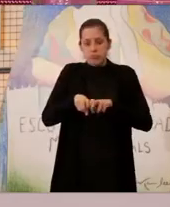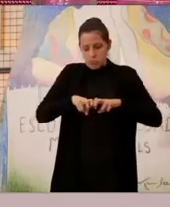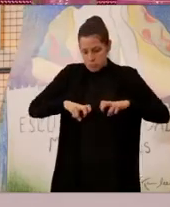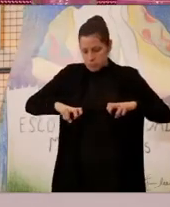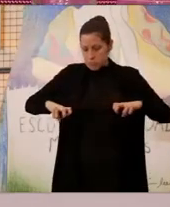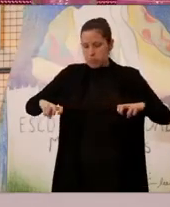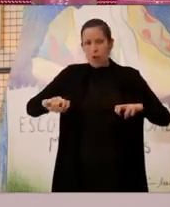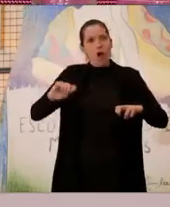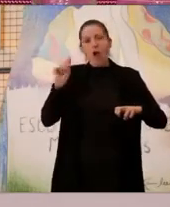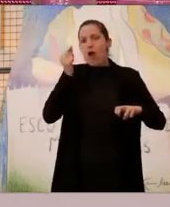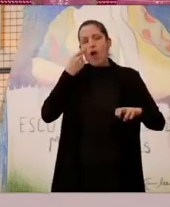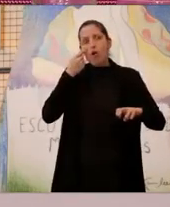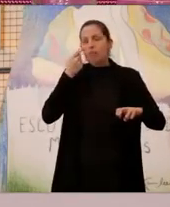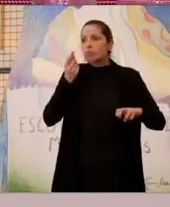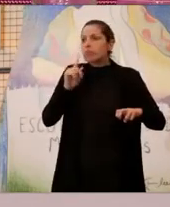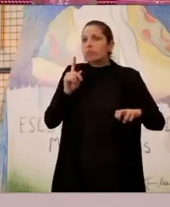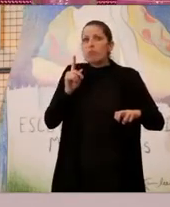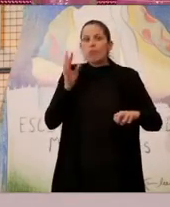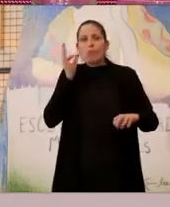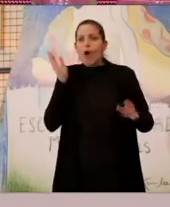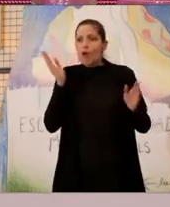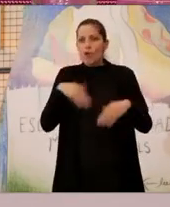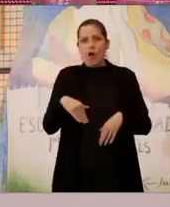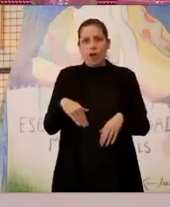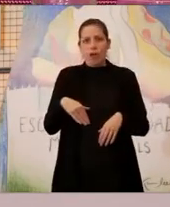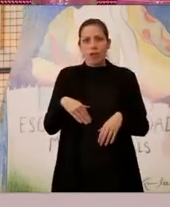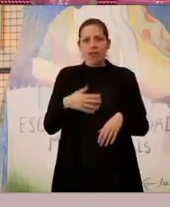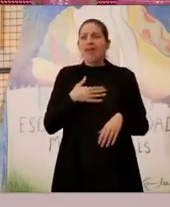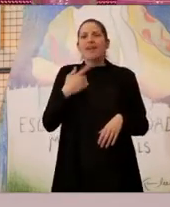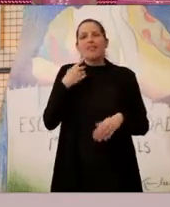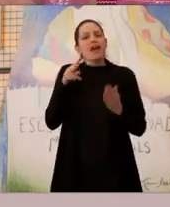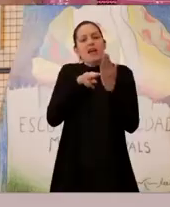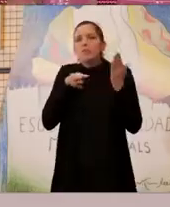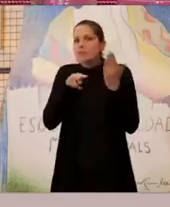en la primera fila y de que todo eran hombres no nos ven